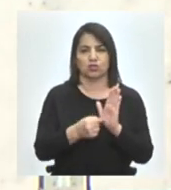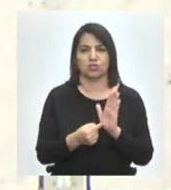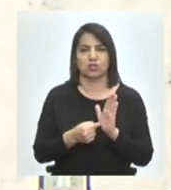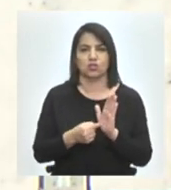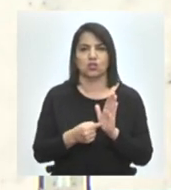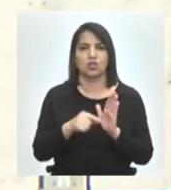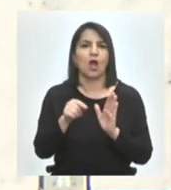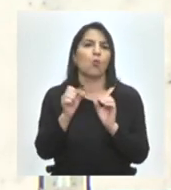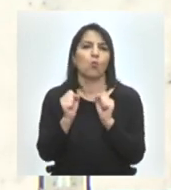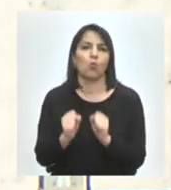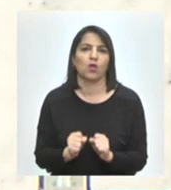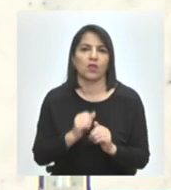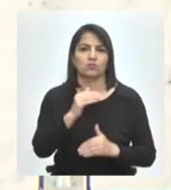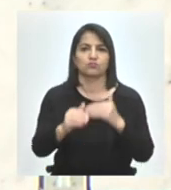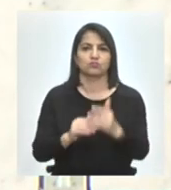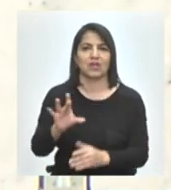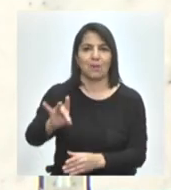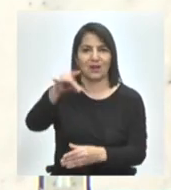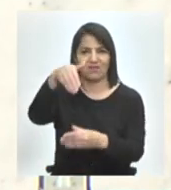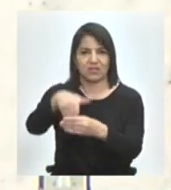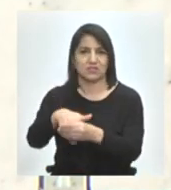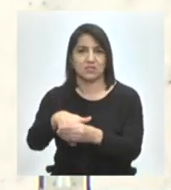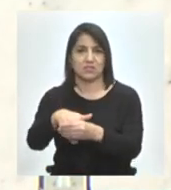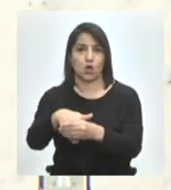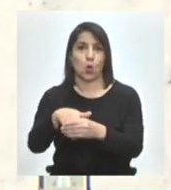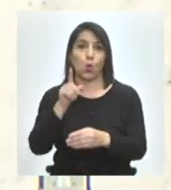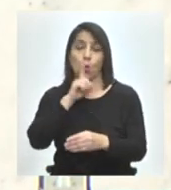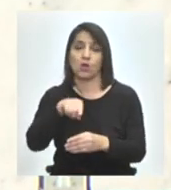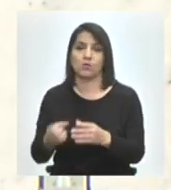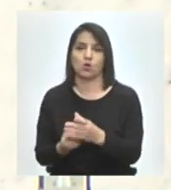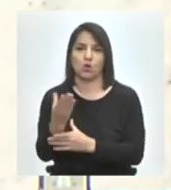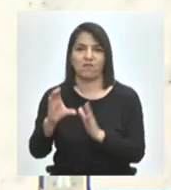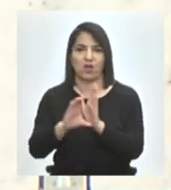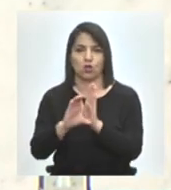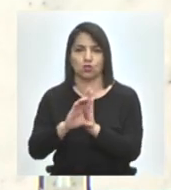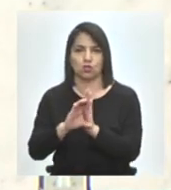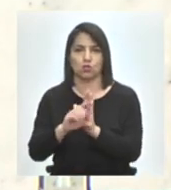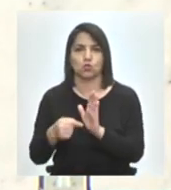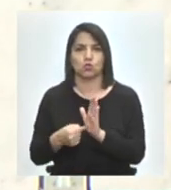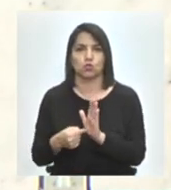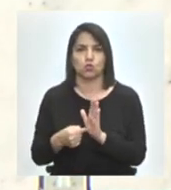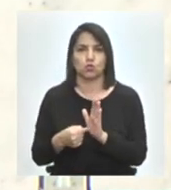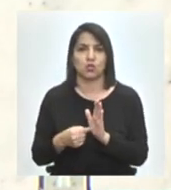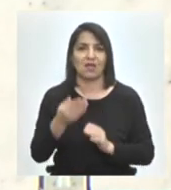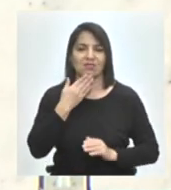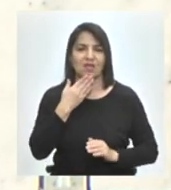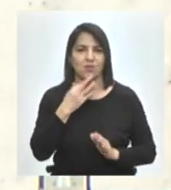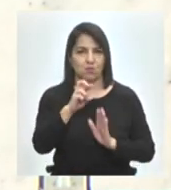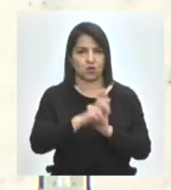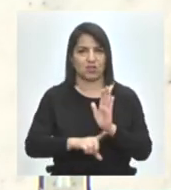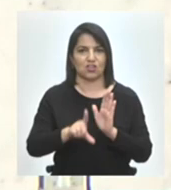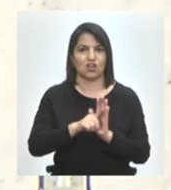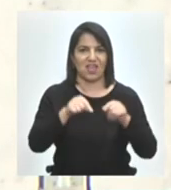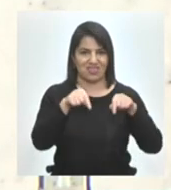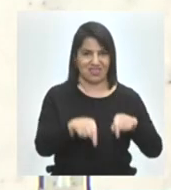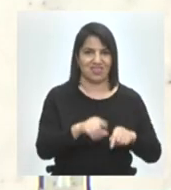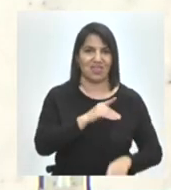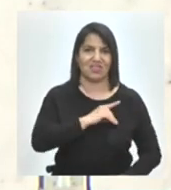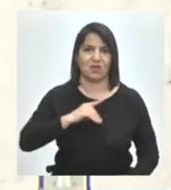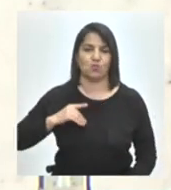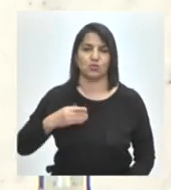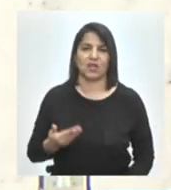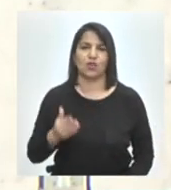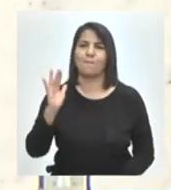para hacerlo posible en el plebiscito de salida de la nueva Constitución, ambas originadas en mociones de esta Cámara. En